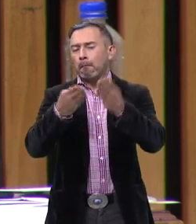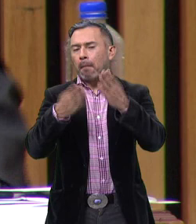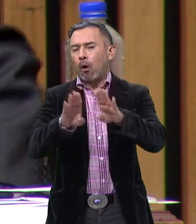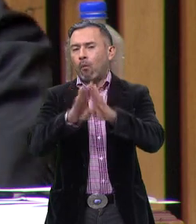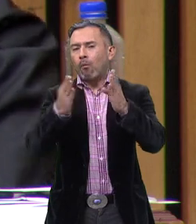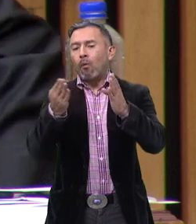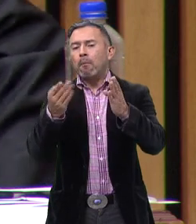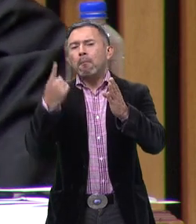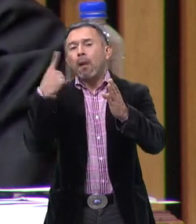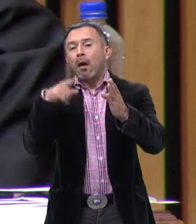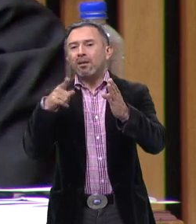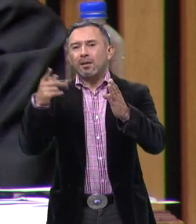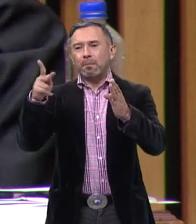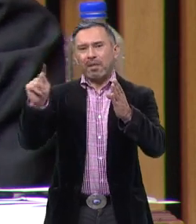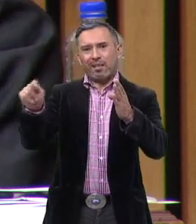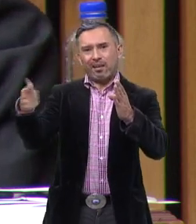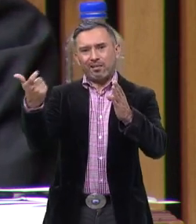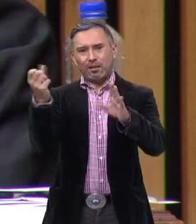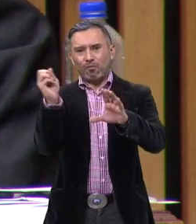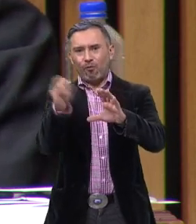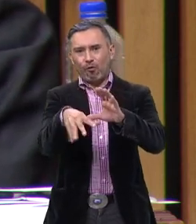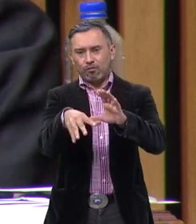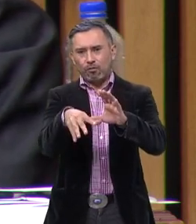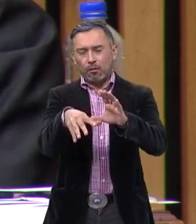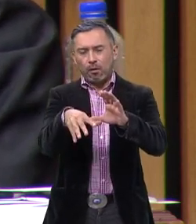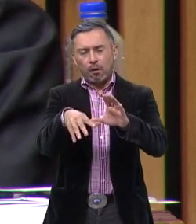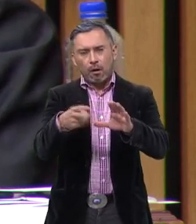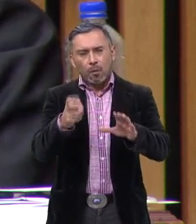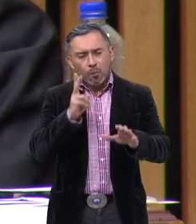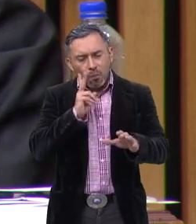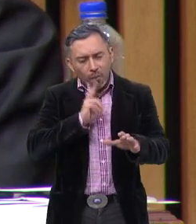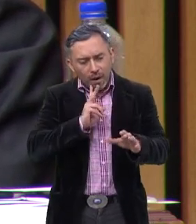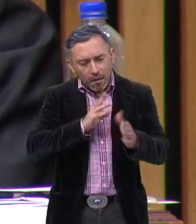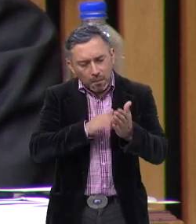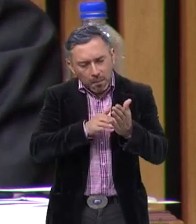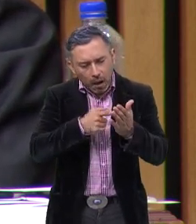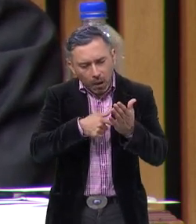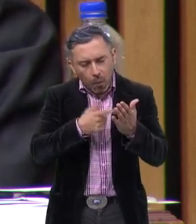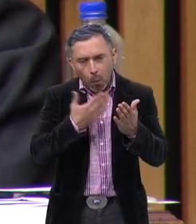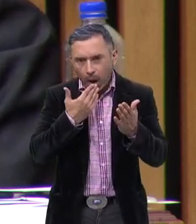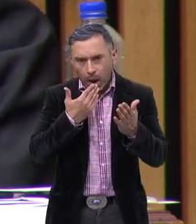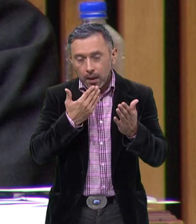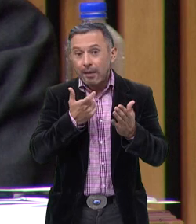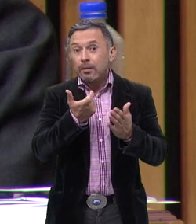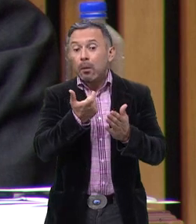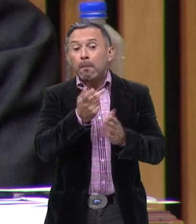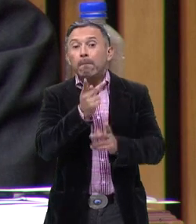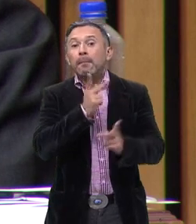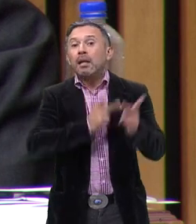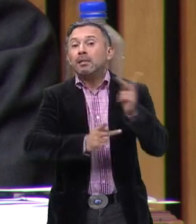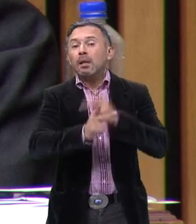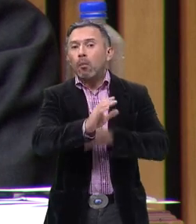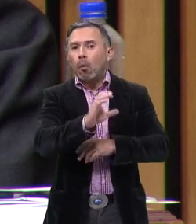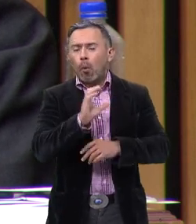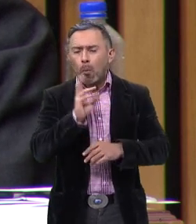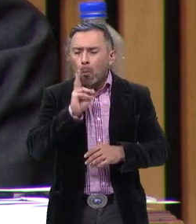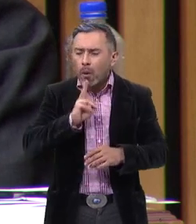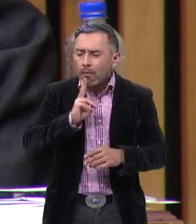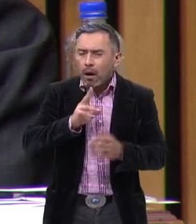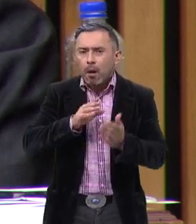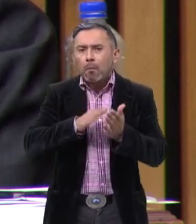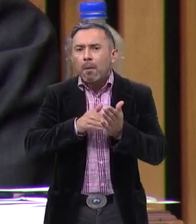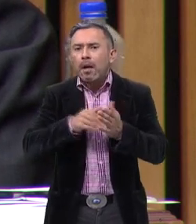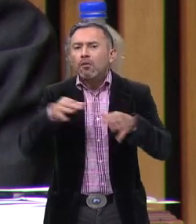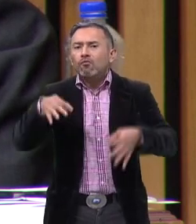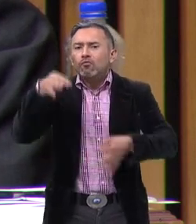PT Entonces no hay soporte documental que pruebe la existencia del préstamo en términos monetarios financieros